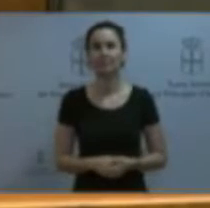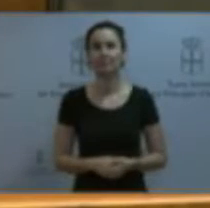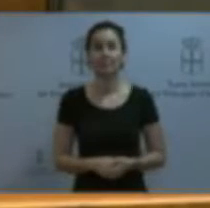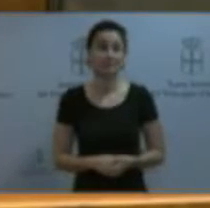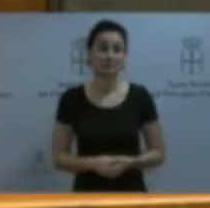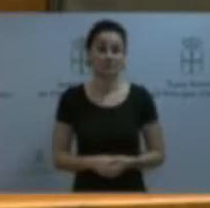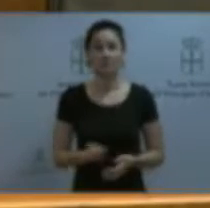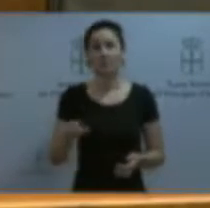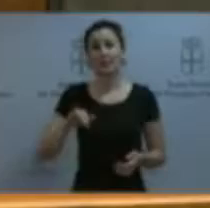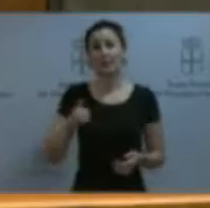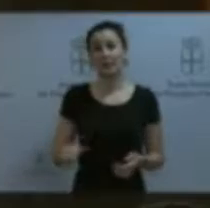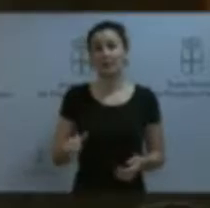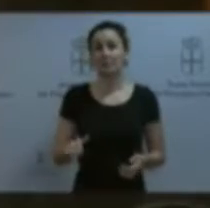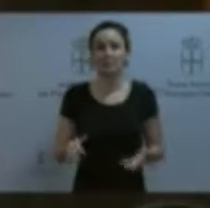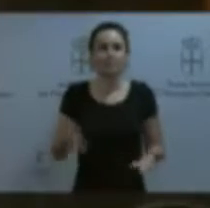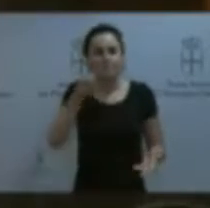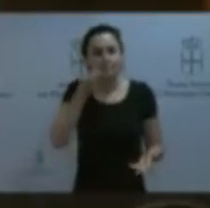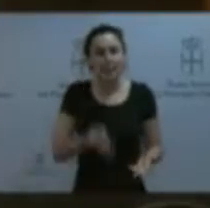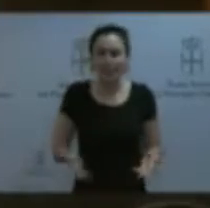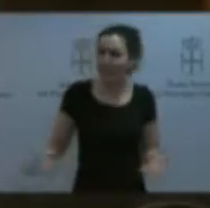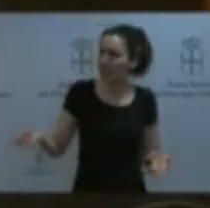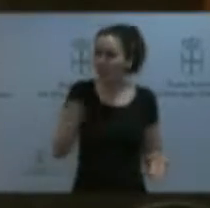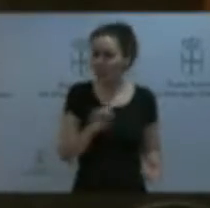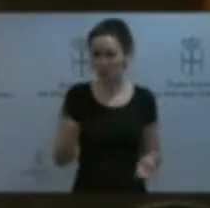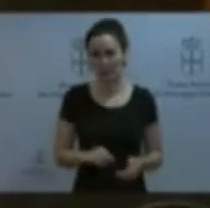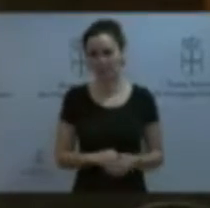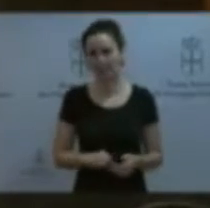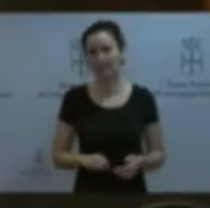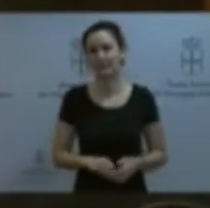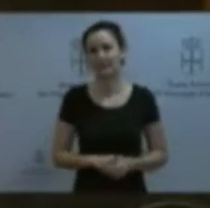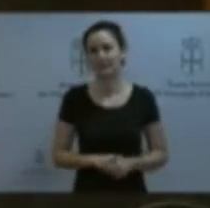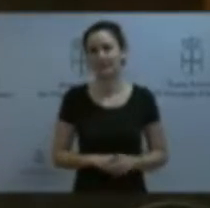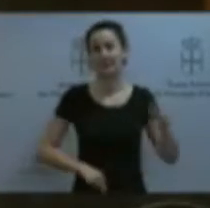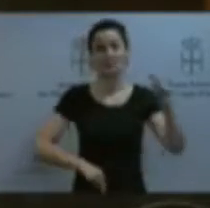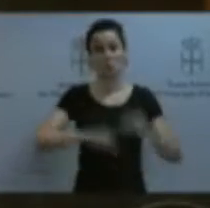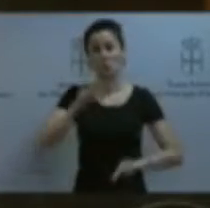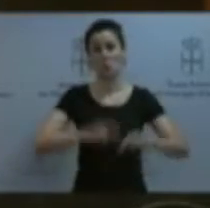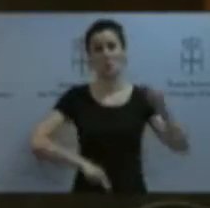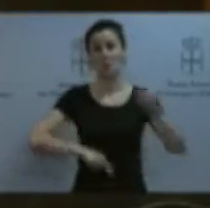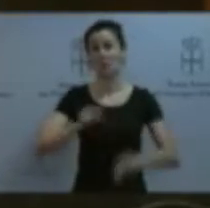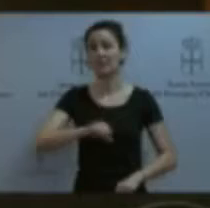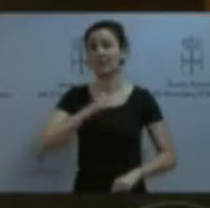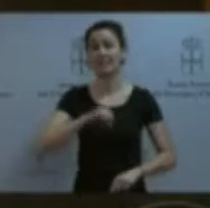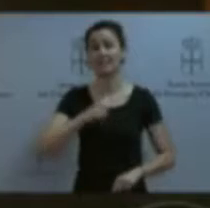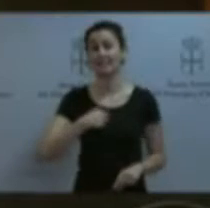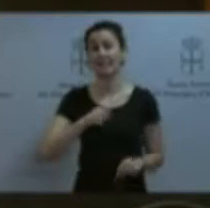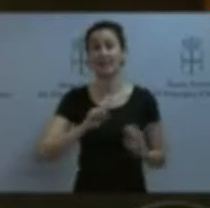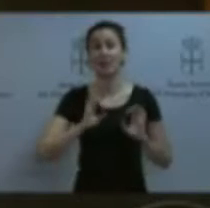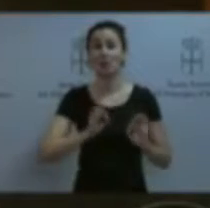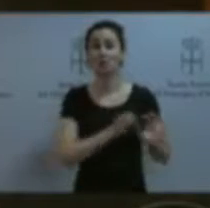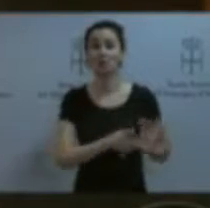señor Martínez, no es cierto, espero demostrárselo, que no tuvieran nada que ver con la obra del Montepío y con el caso Villa. Le